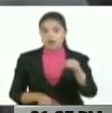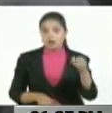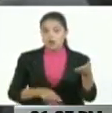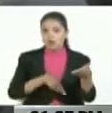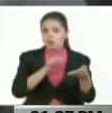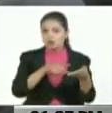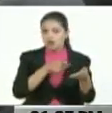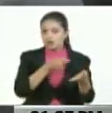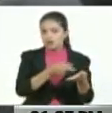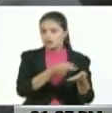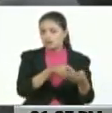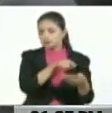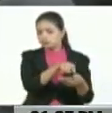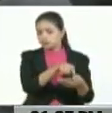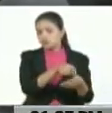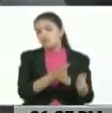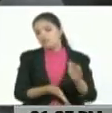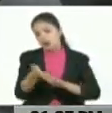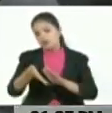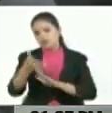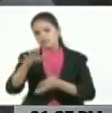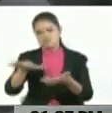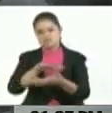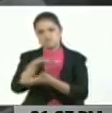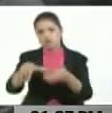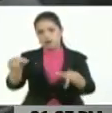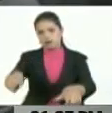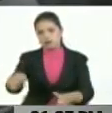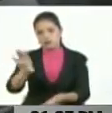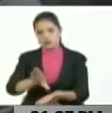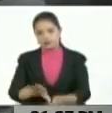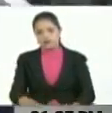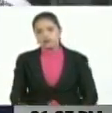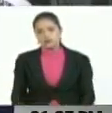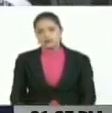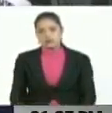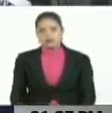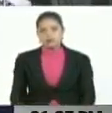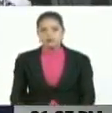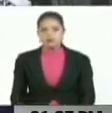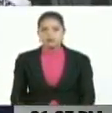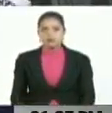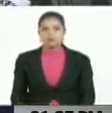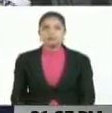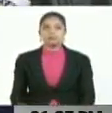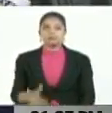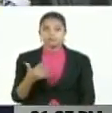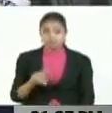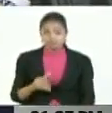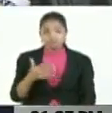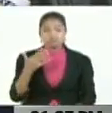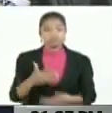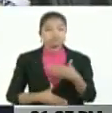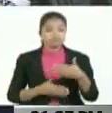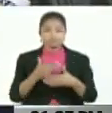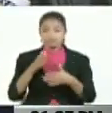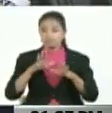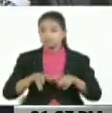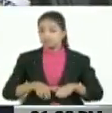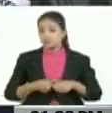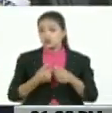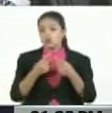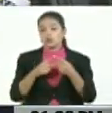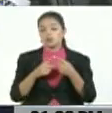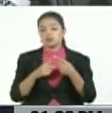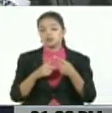de violencia para causar el caos acá en esta ciudad, donde han cometido actos vandálicos